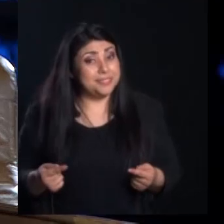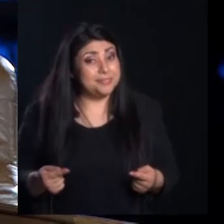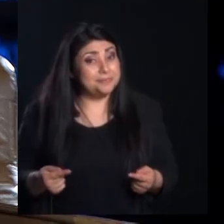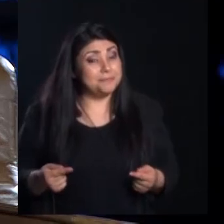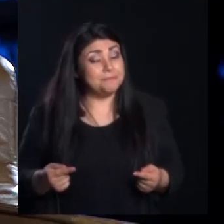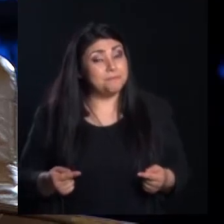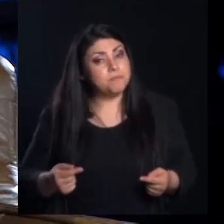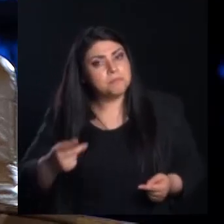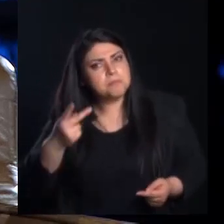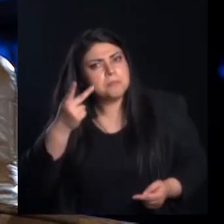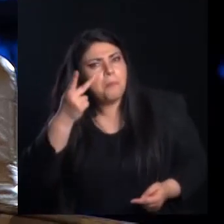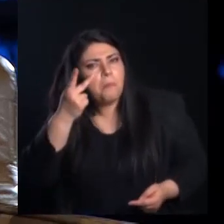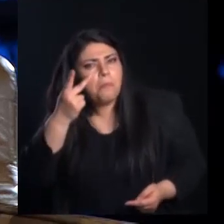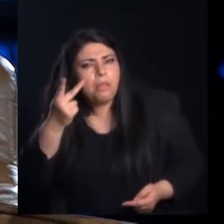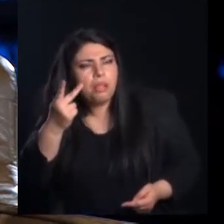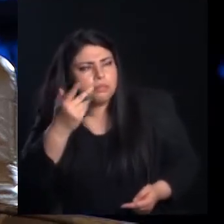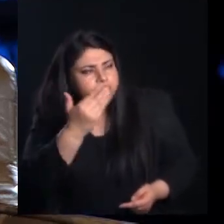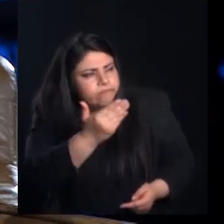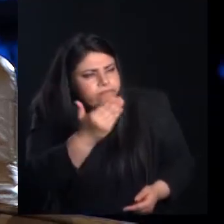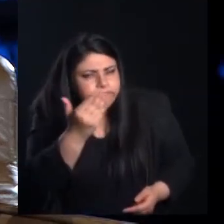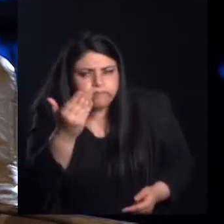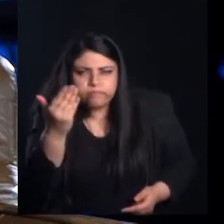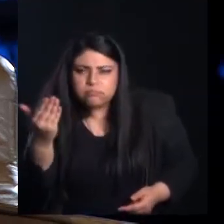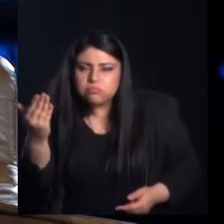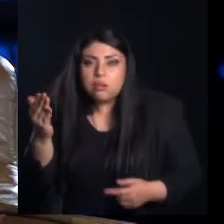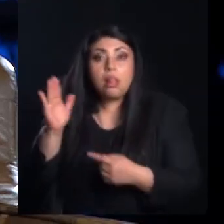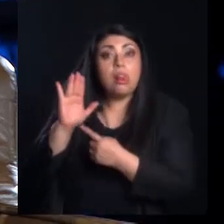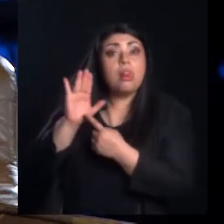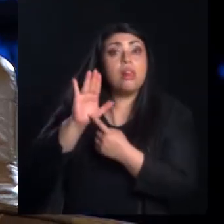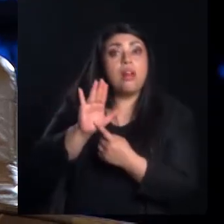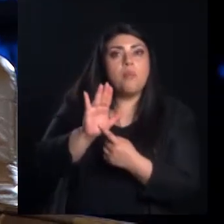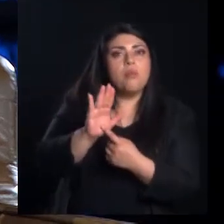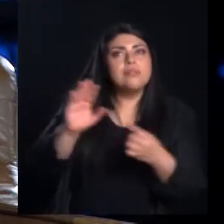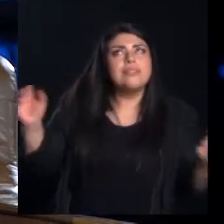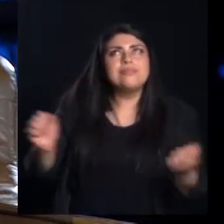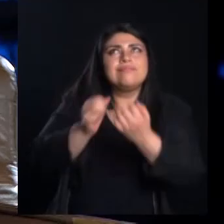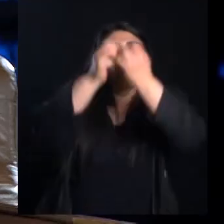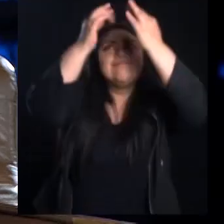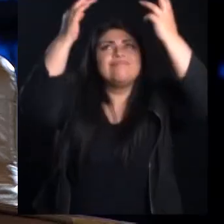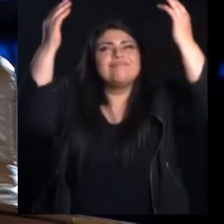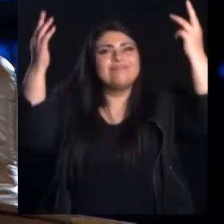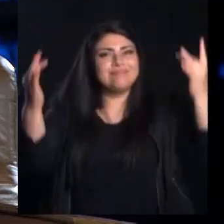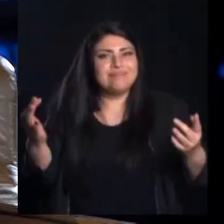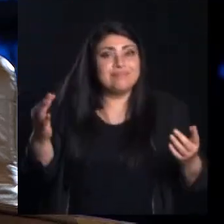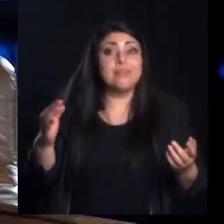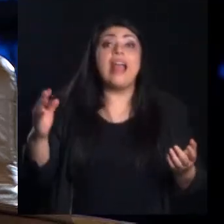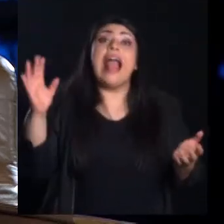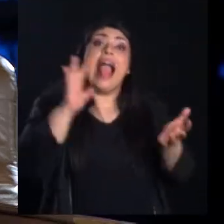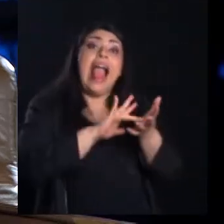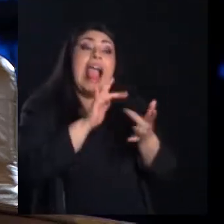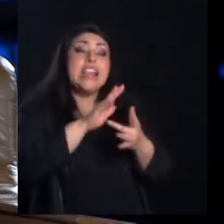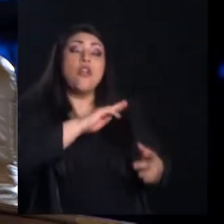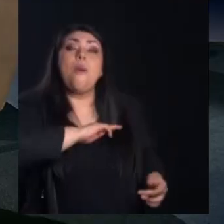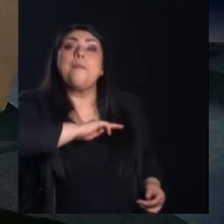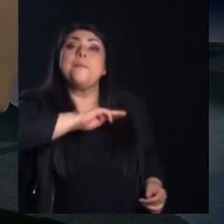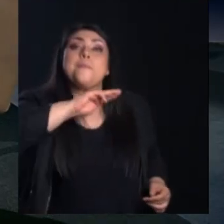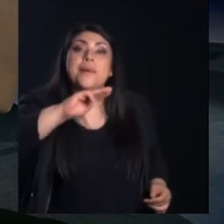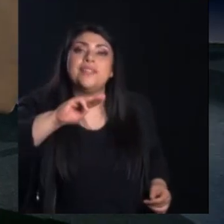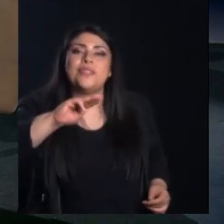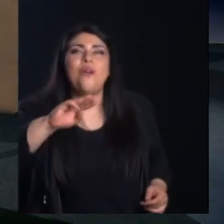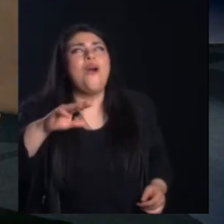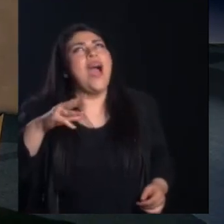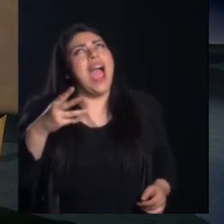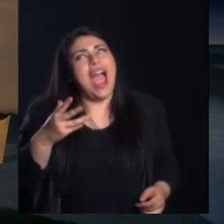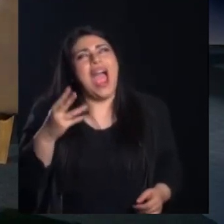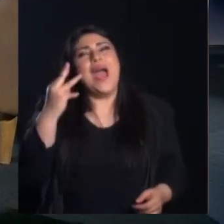manifestar las señales milagros y prodigios que nos mandó hacer gracias al espíritu santo